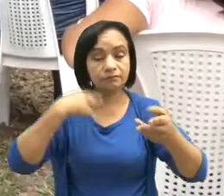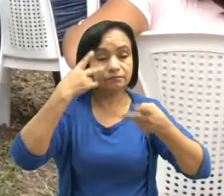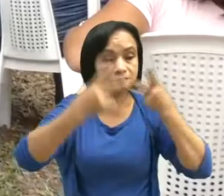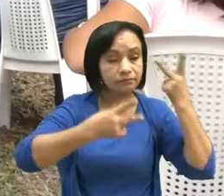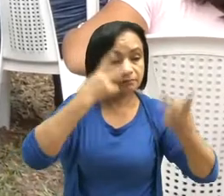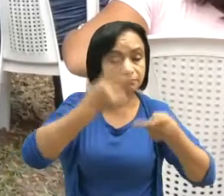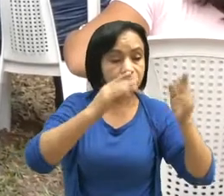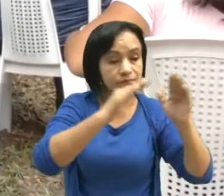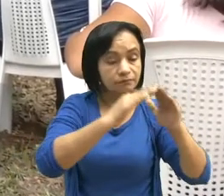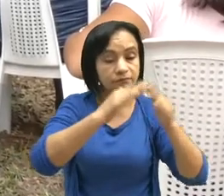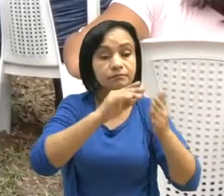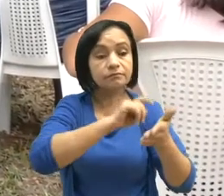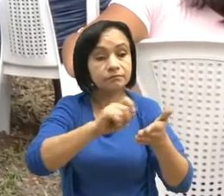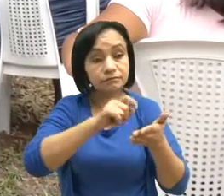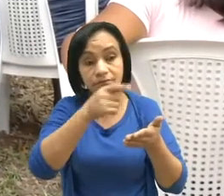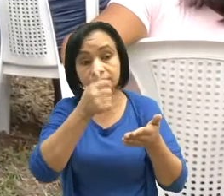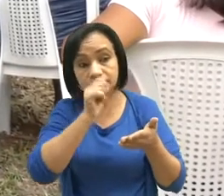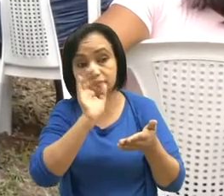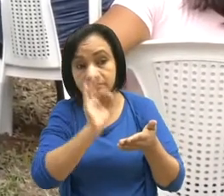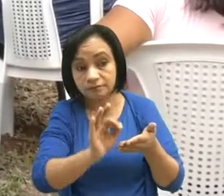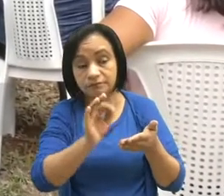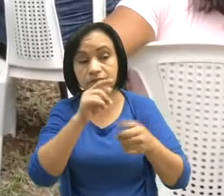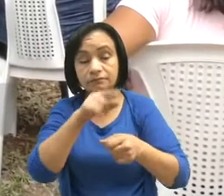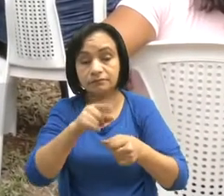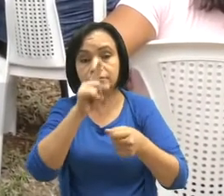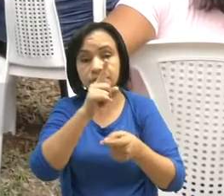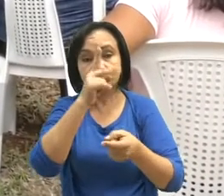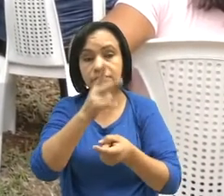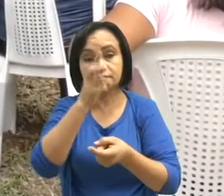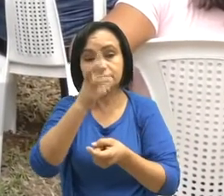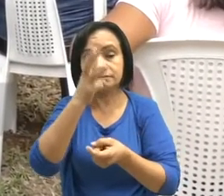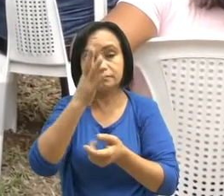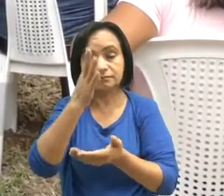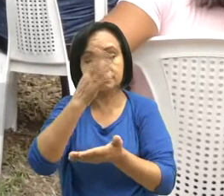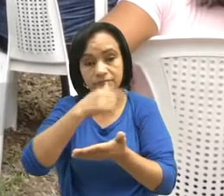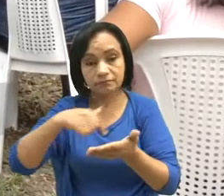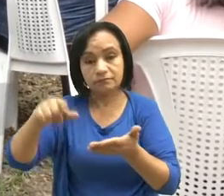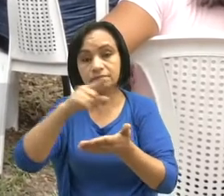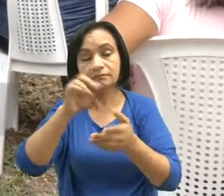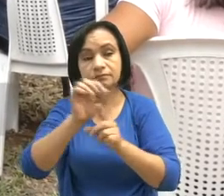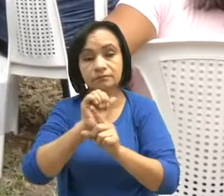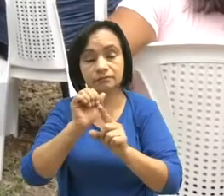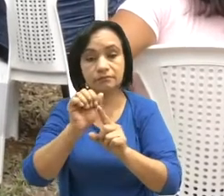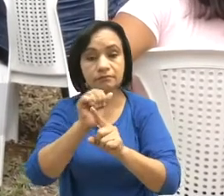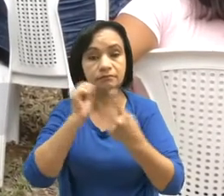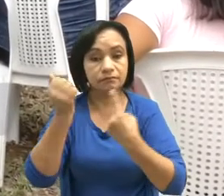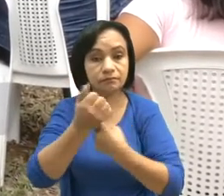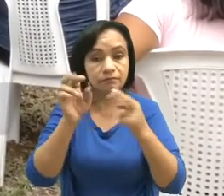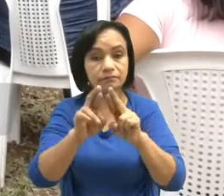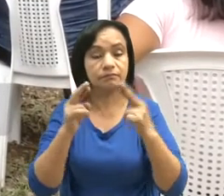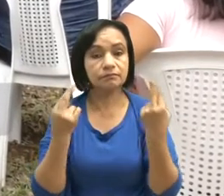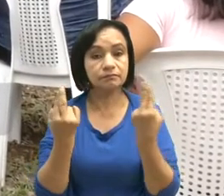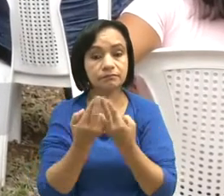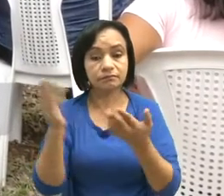visitando cada una de esas casas, una, dos, tres, cuatro, cinco vueltas, luego haciendo asambleas en